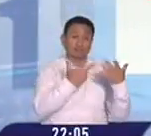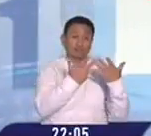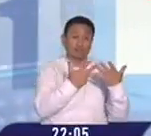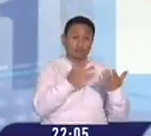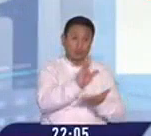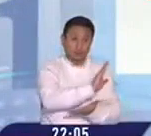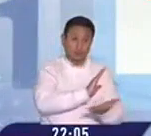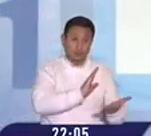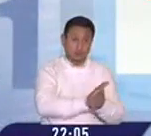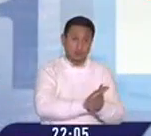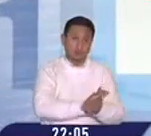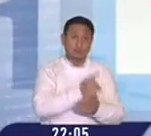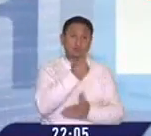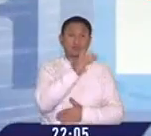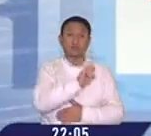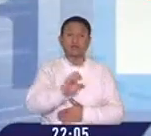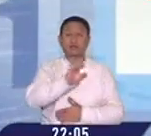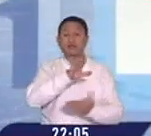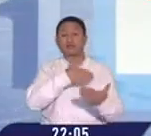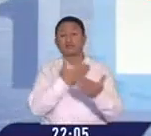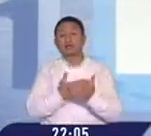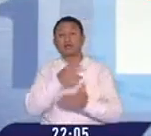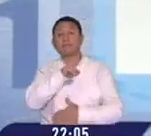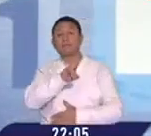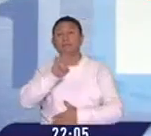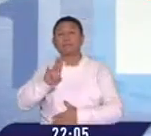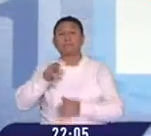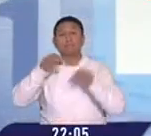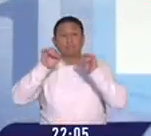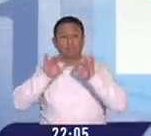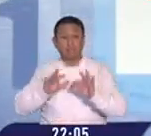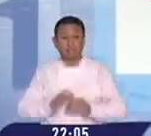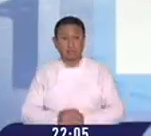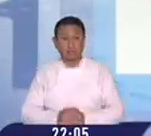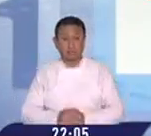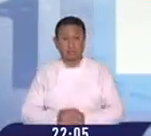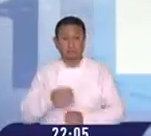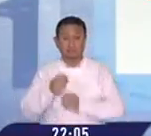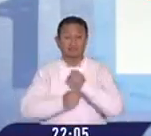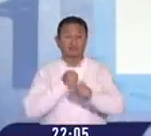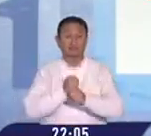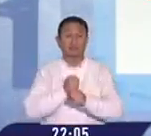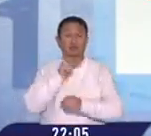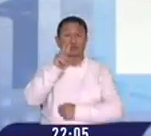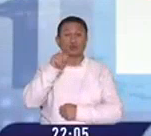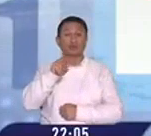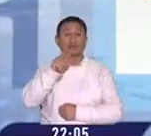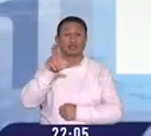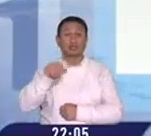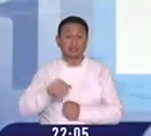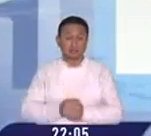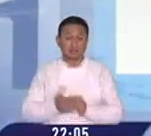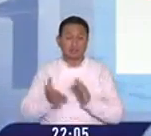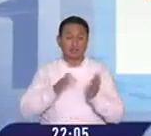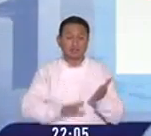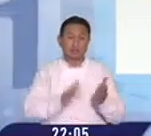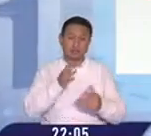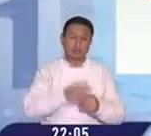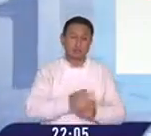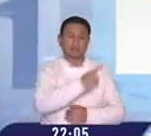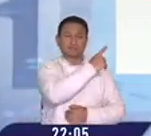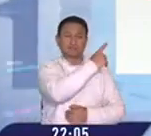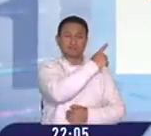8, del 1 de enero al 27 de septiembre del 2023, han asesinado alrededor